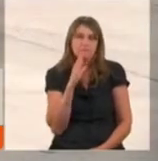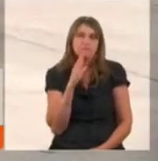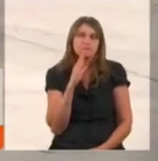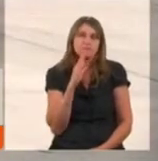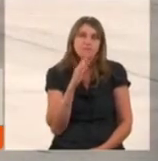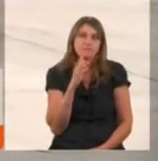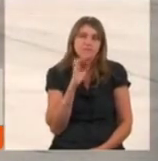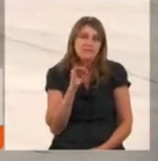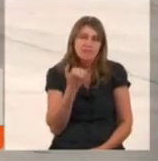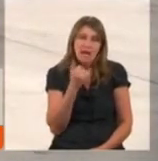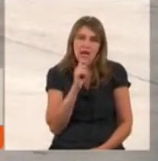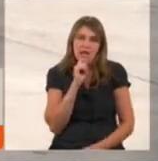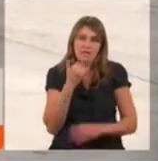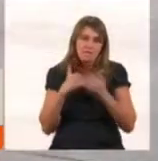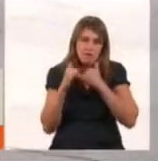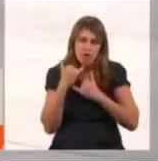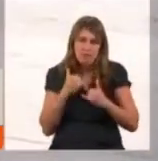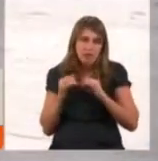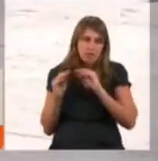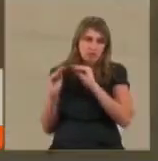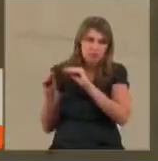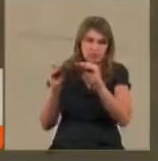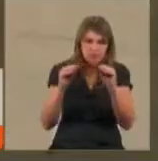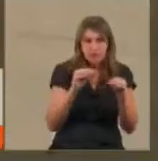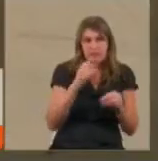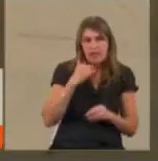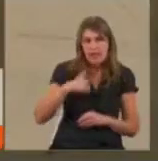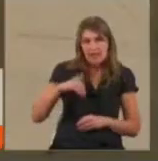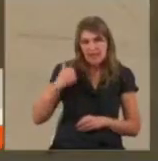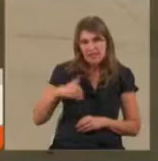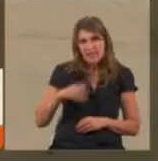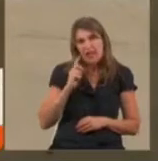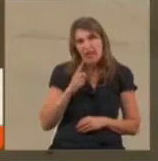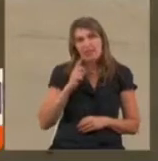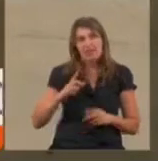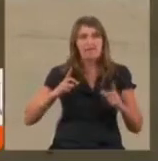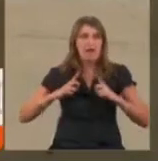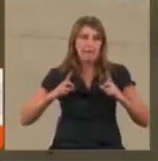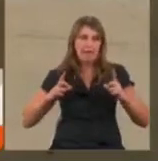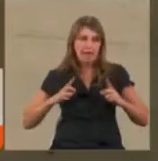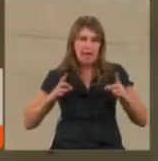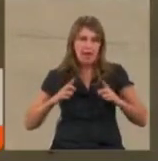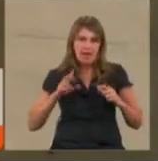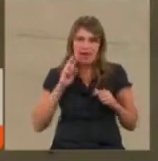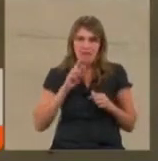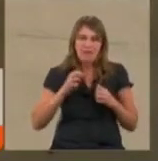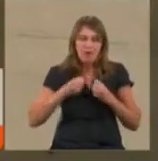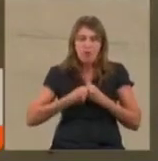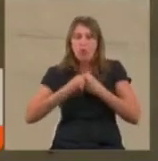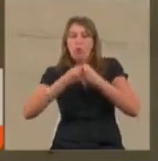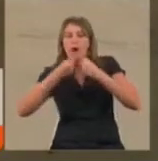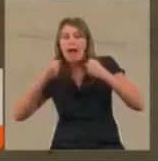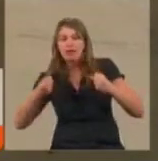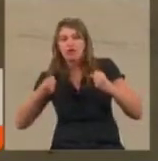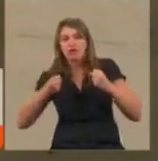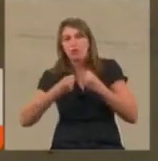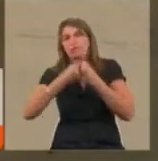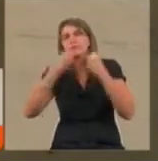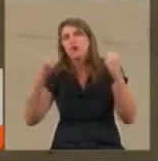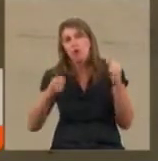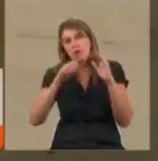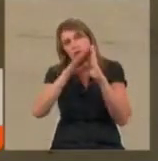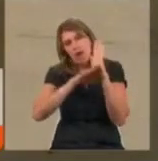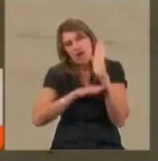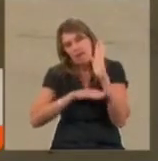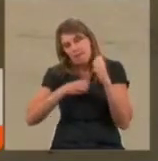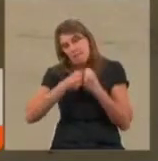informado por el gobierno de la República Argentina, tienen que esperar hasta cuando se extiende la prórroga, que de acuerdo a la información que pude obtener